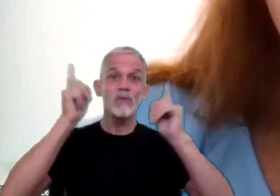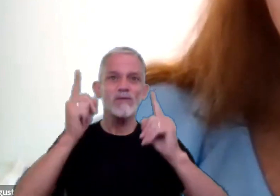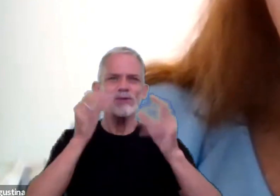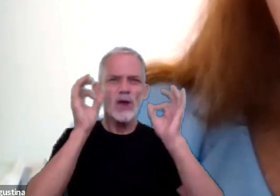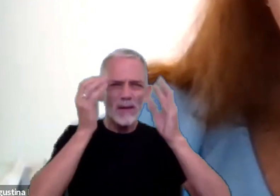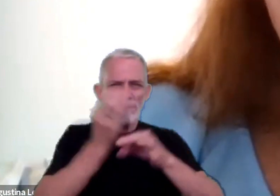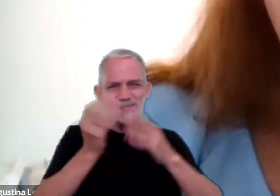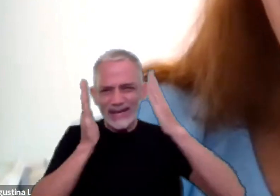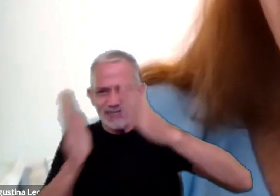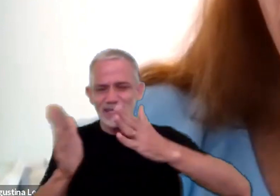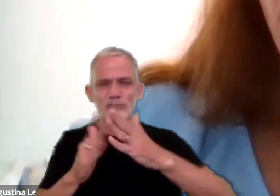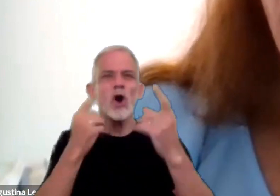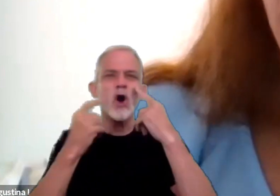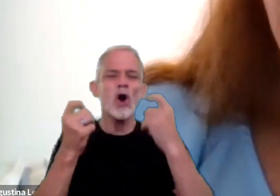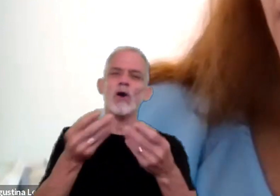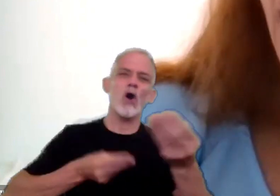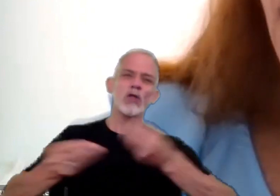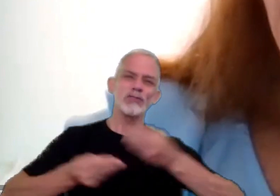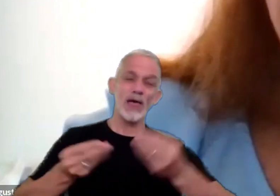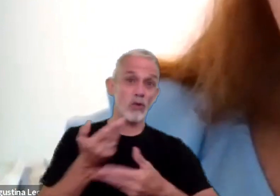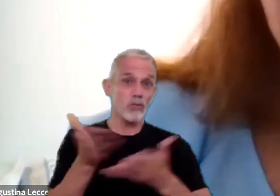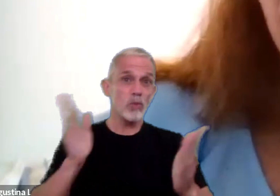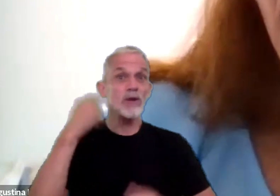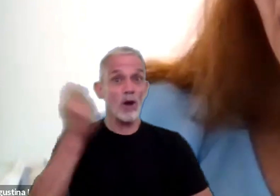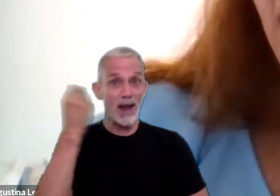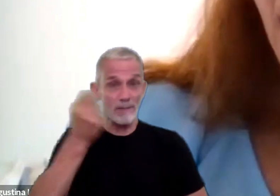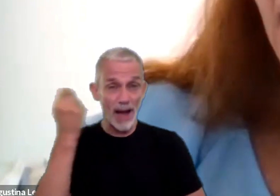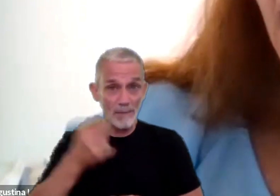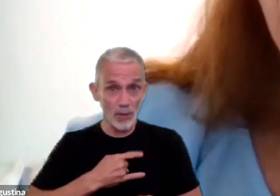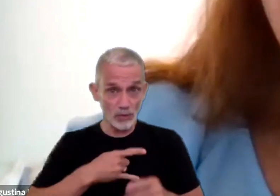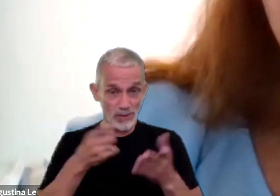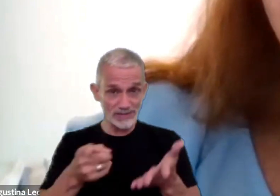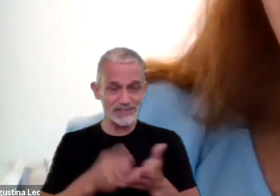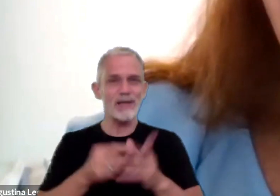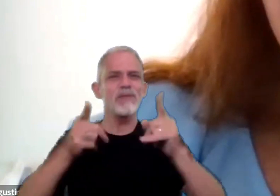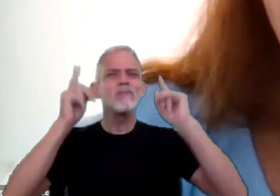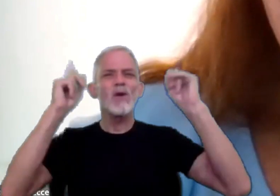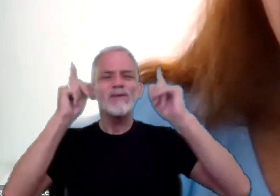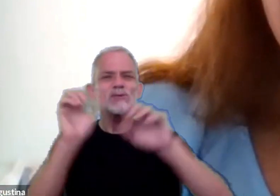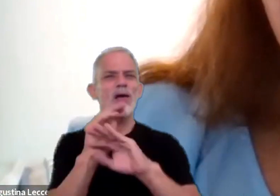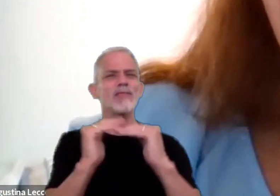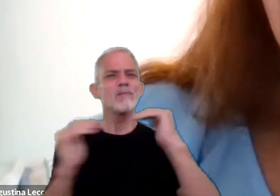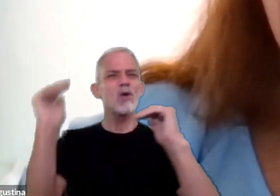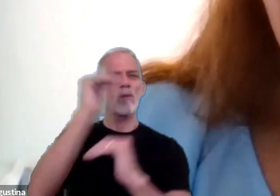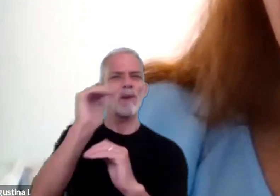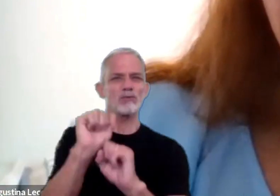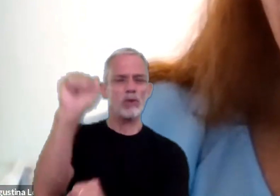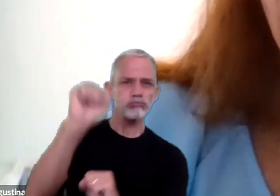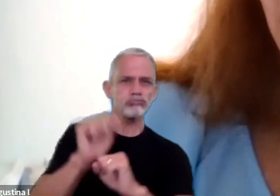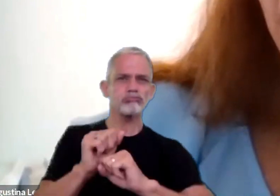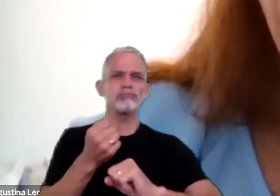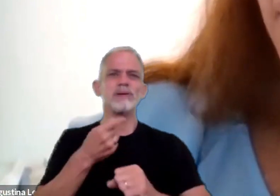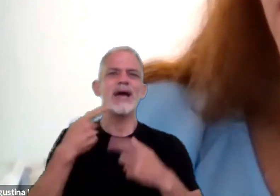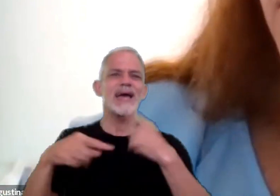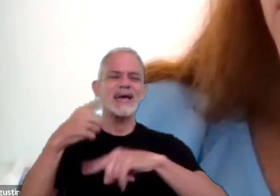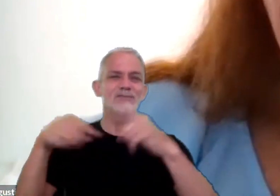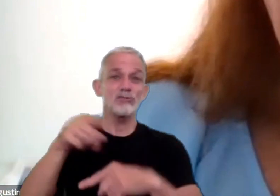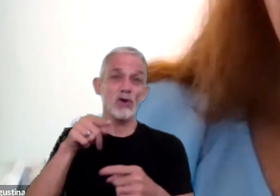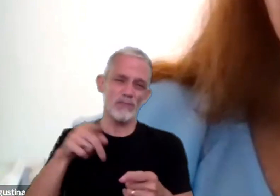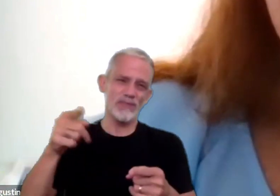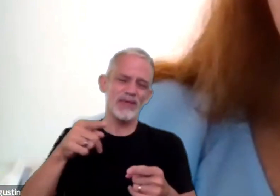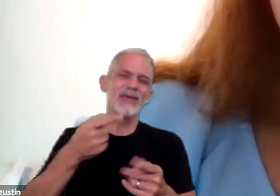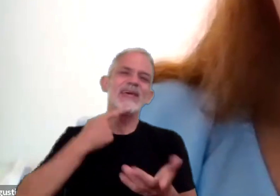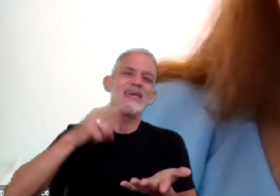en administración y contador público de La Pampa, profesora de rentas en la diplomatura de gestión impositiva de General Pico La Pampa,